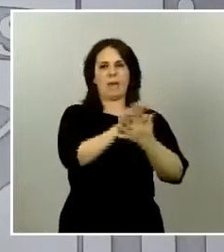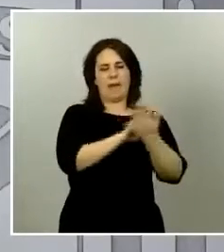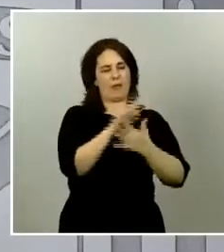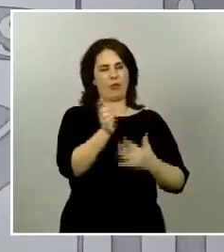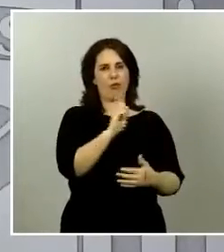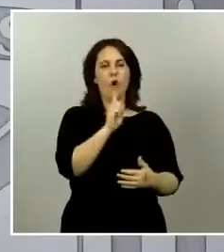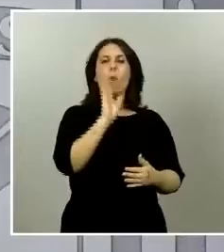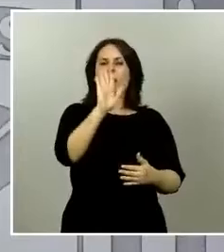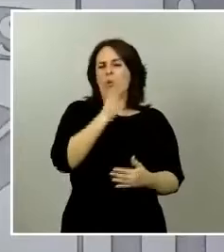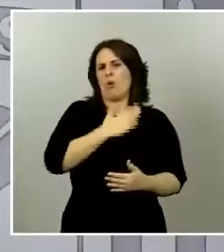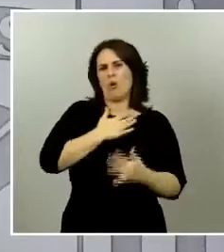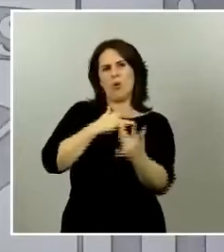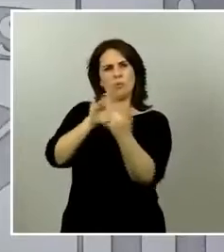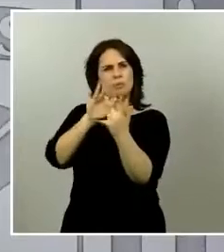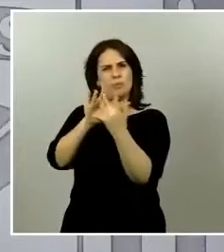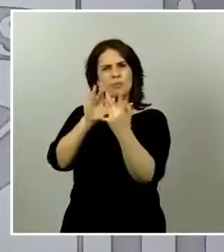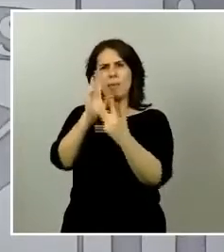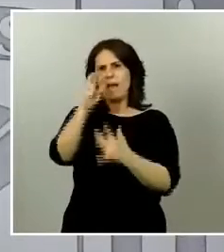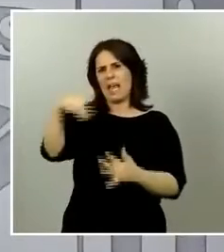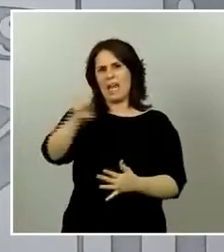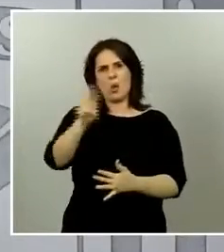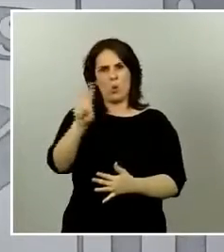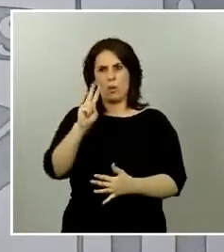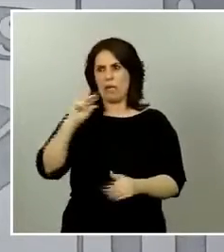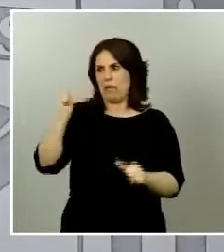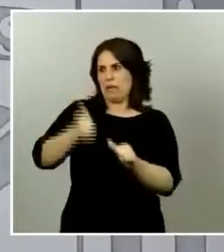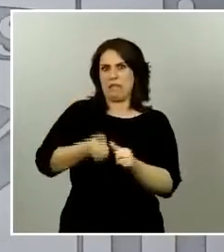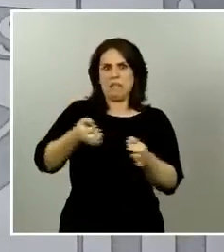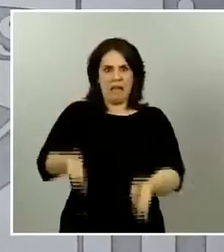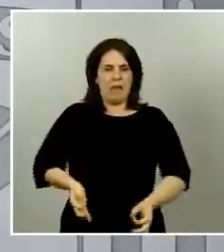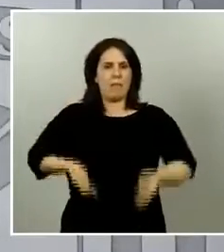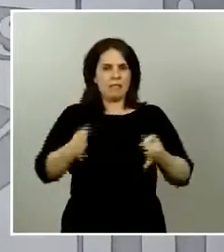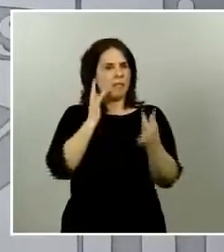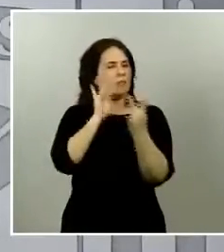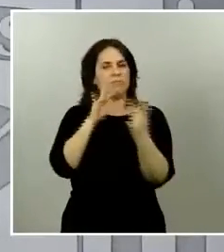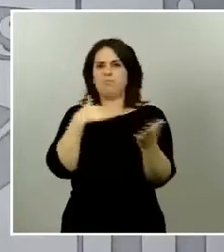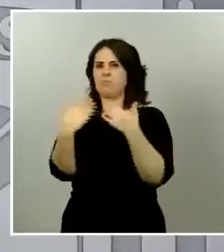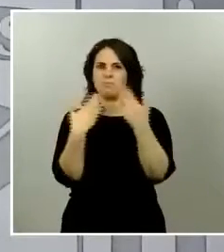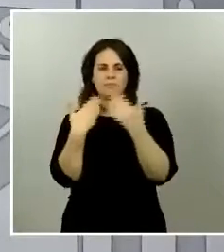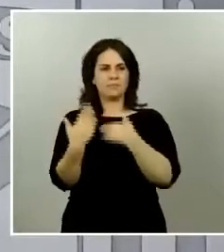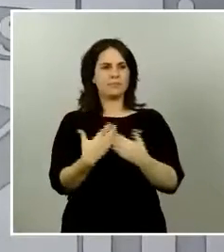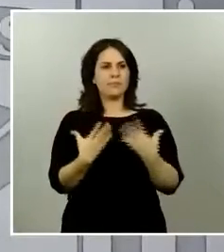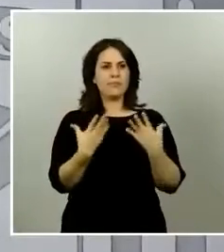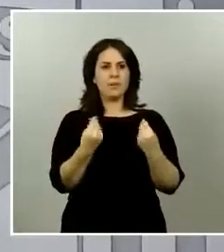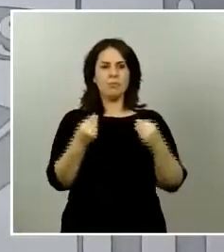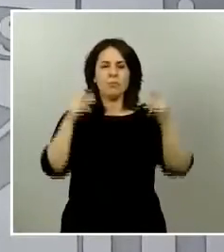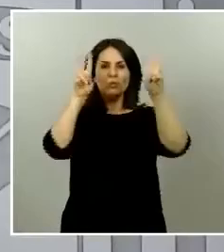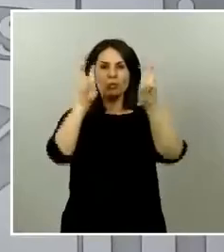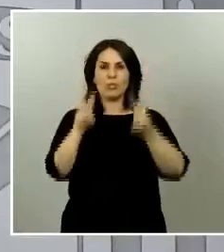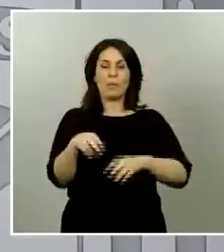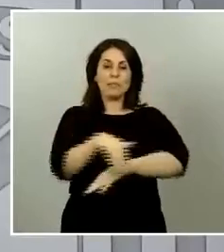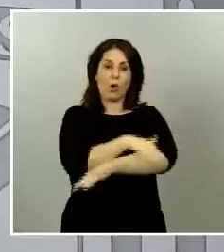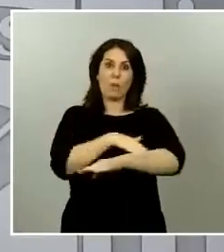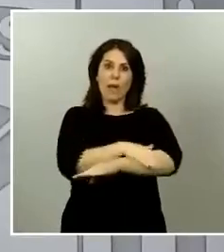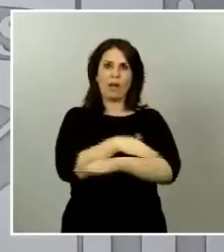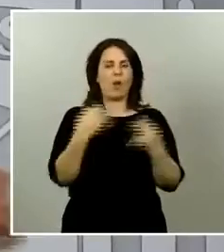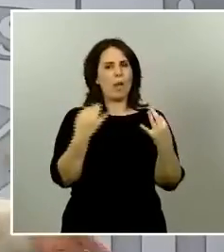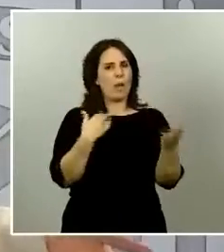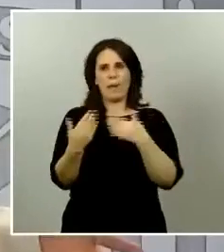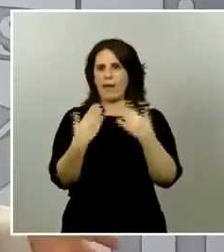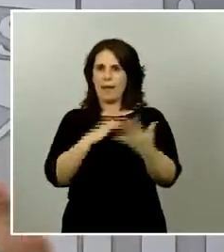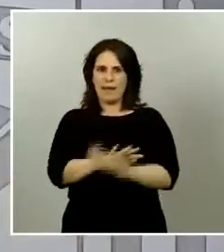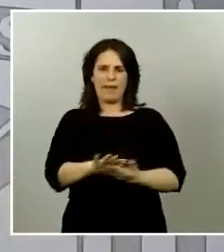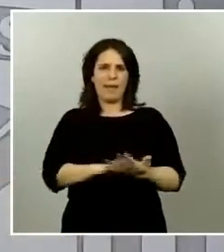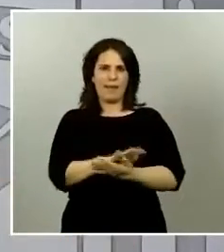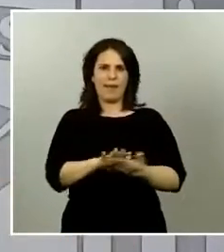evidentemente no ha sido objeto de la reunión de hoy, pero nosotros mantenemos contacto permanente con el Partido Nacionalista Vasco. Hay muchas materias